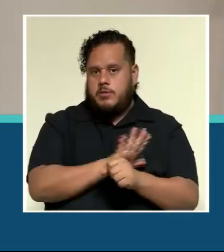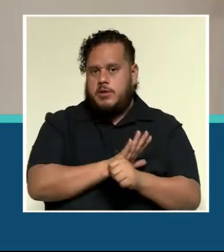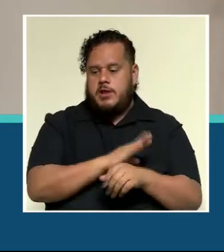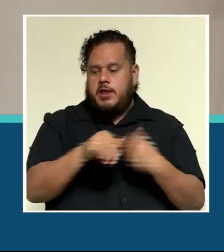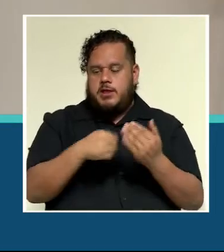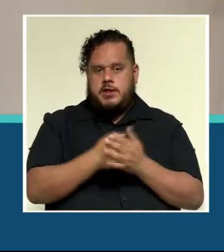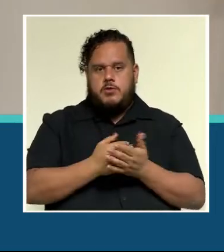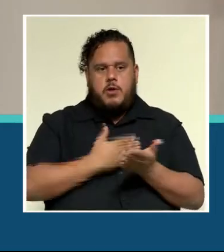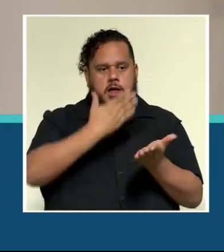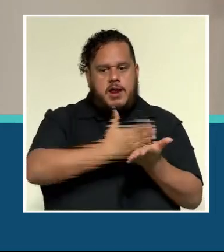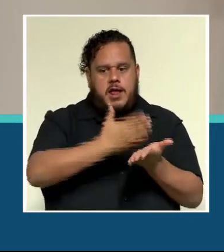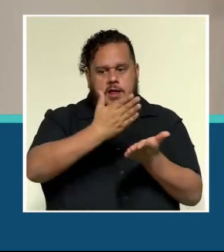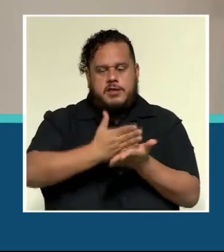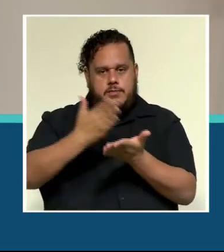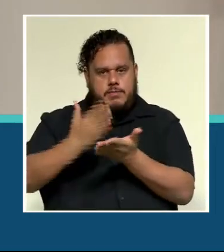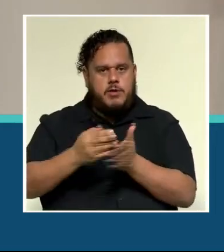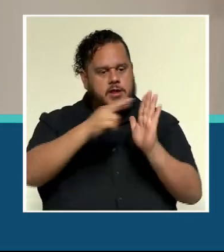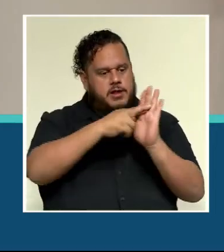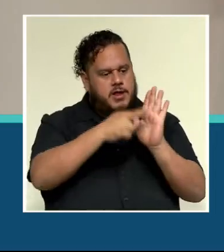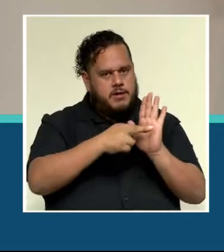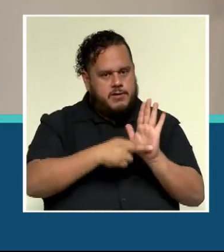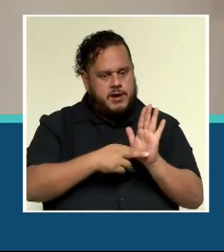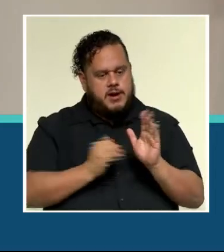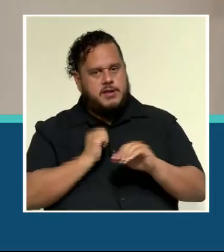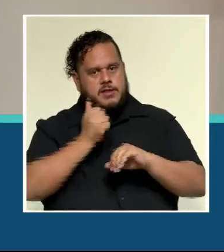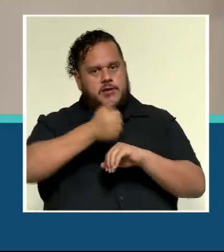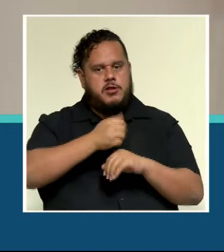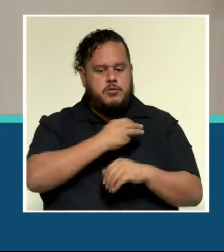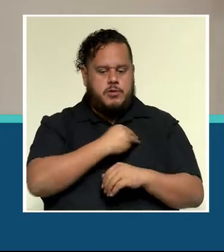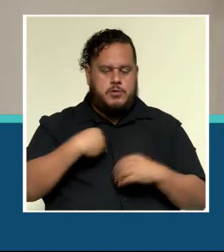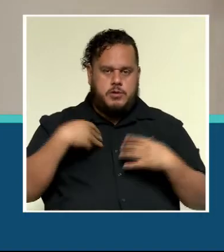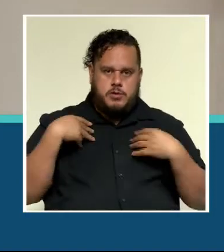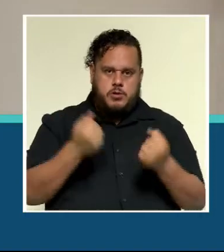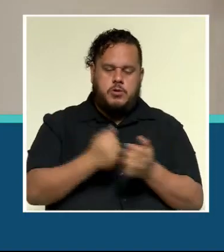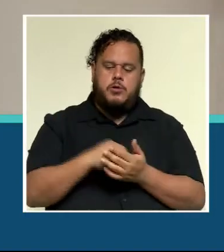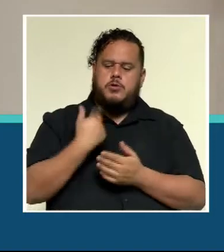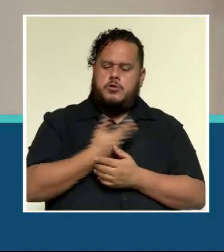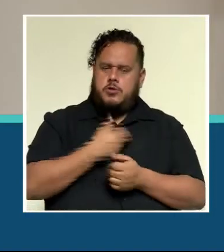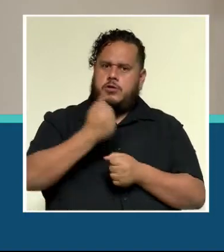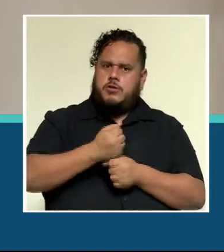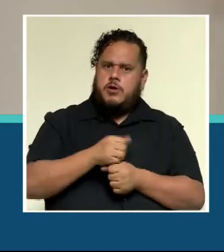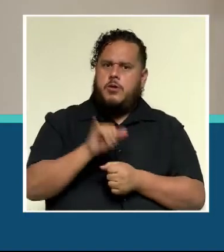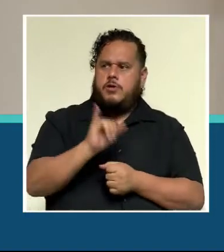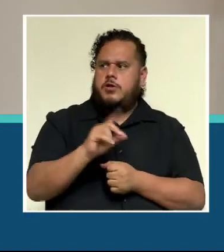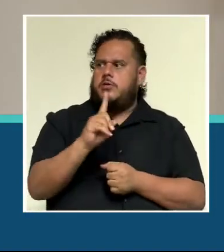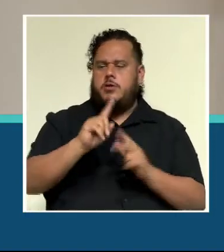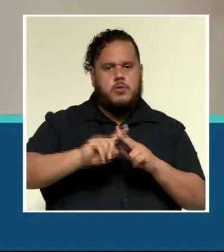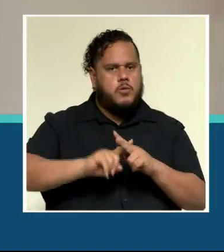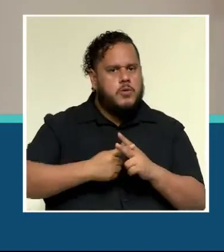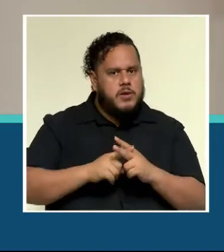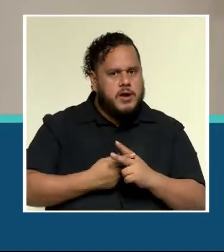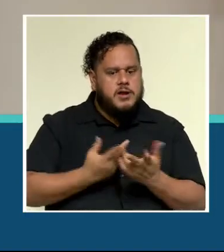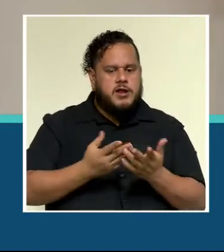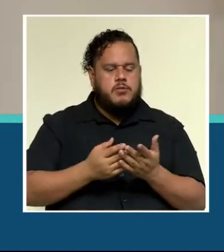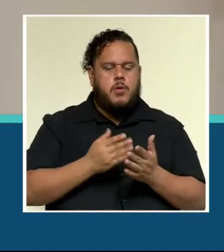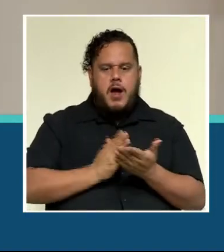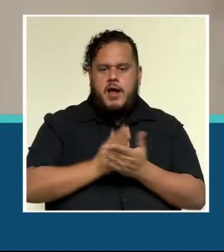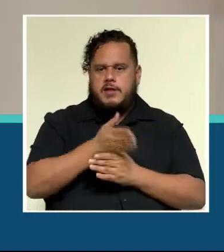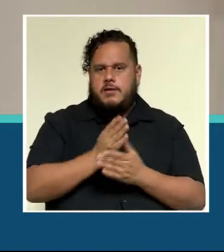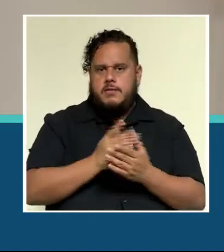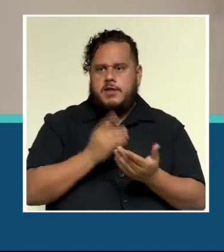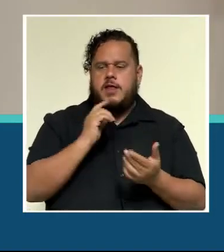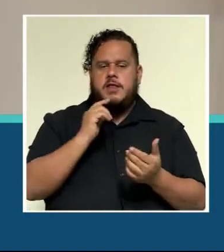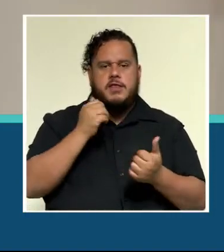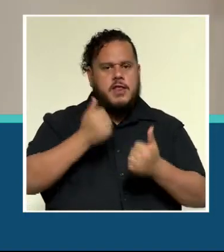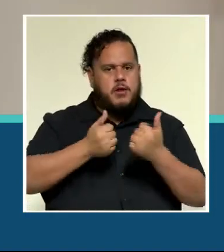pautas establecidas por el Ministerio de Salud. Hemos trabajado por eso en un mecanismo mediante el cual el